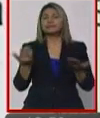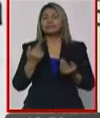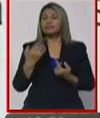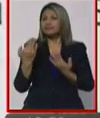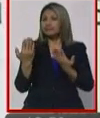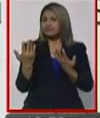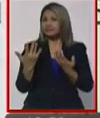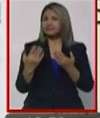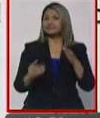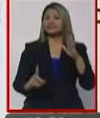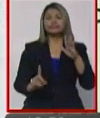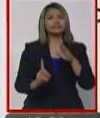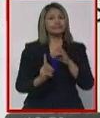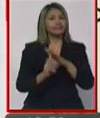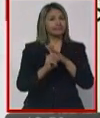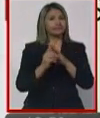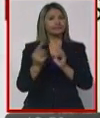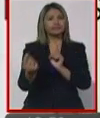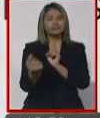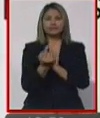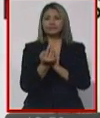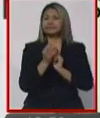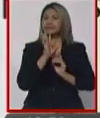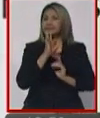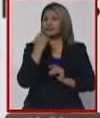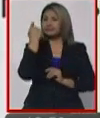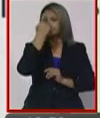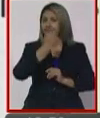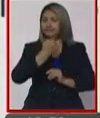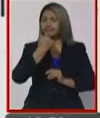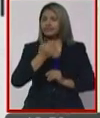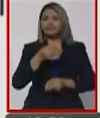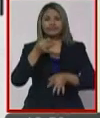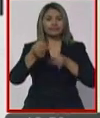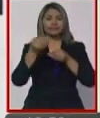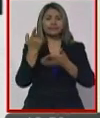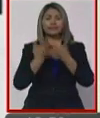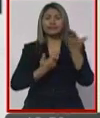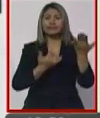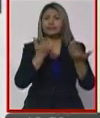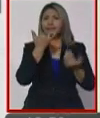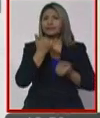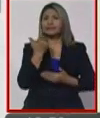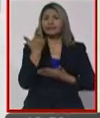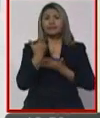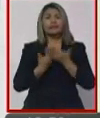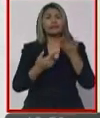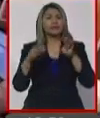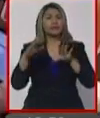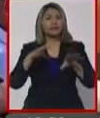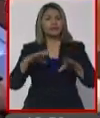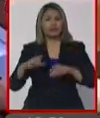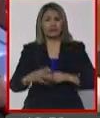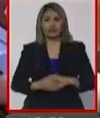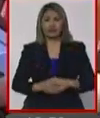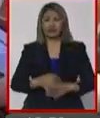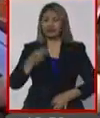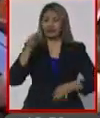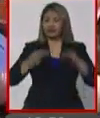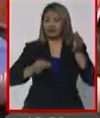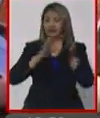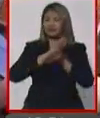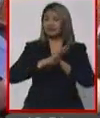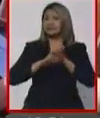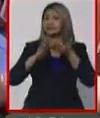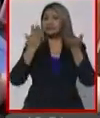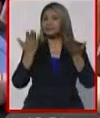Yo espero que aparezca, que dé la cara y que explique qué pasó, qué tiene que hacer y que se haga justicia,